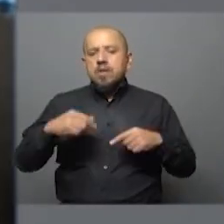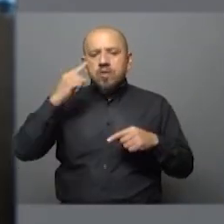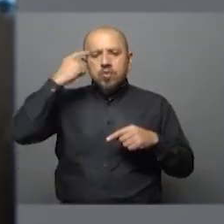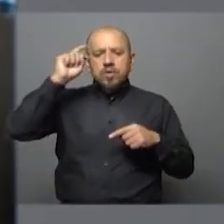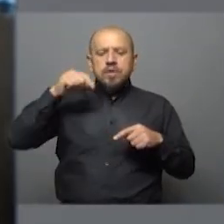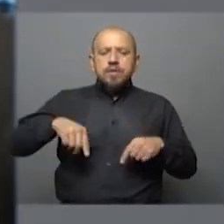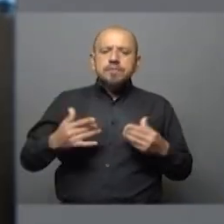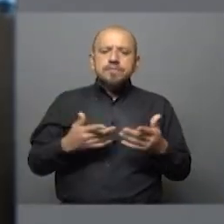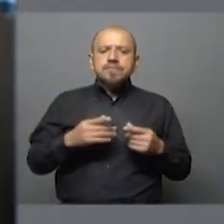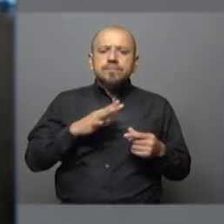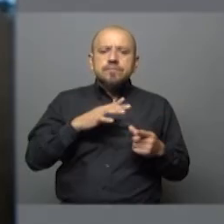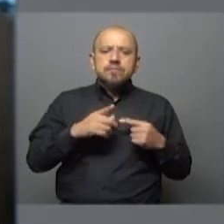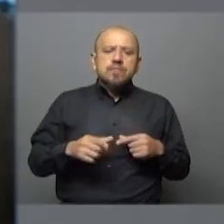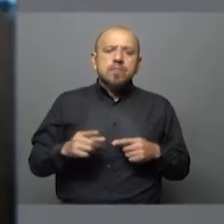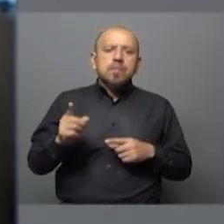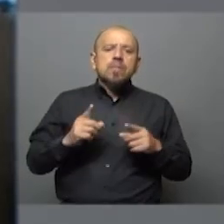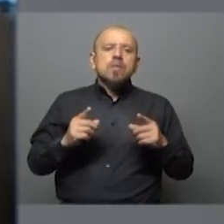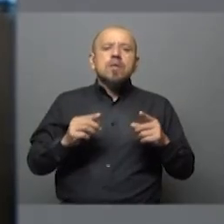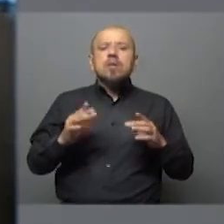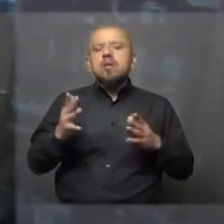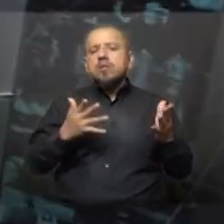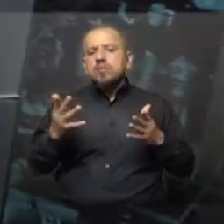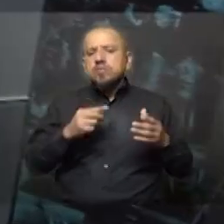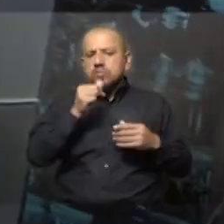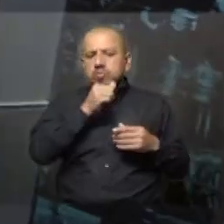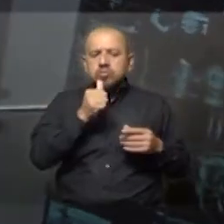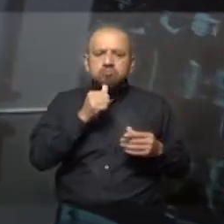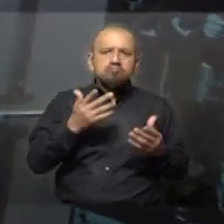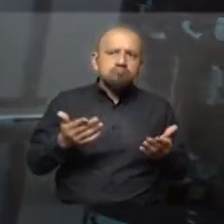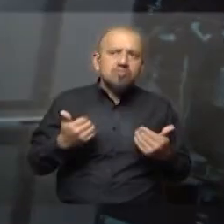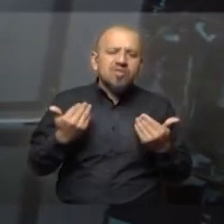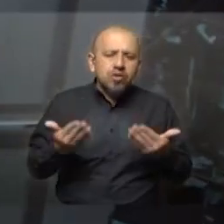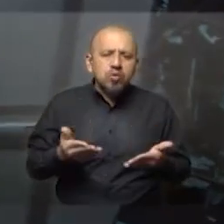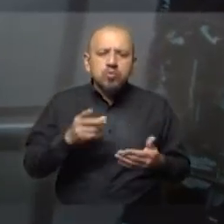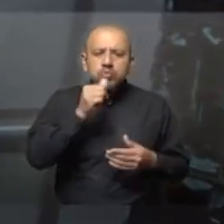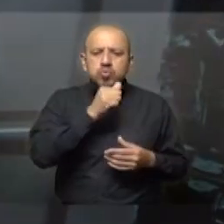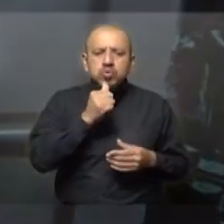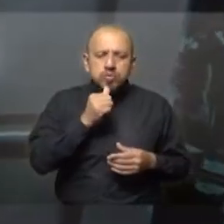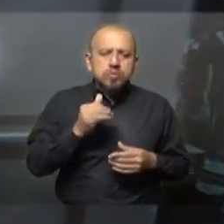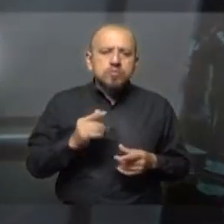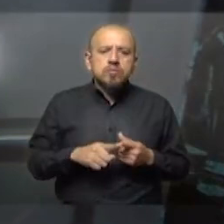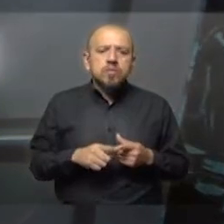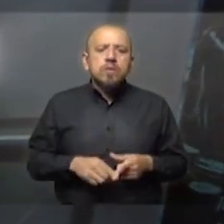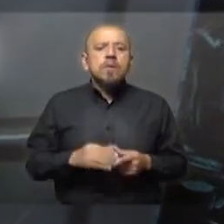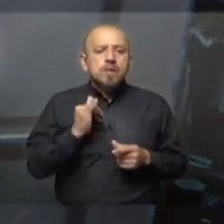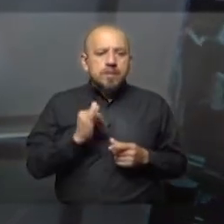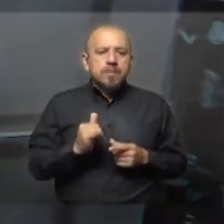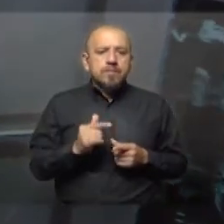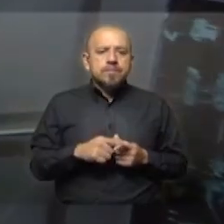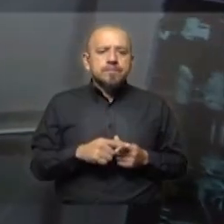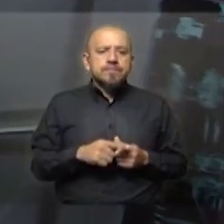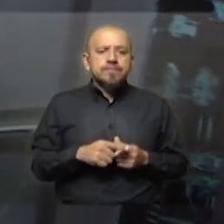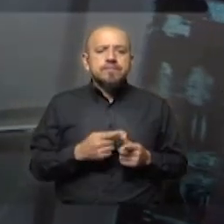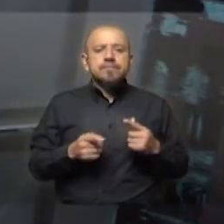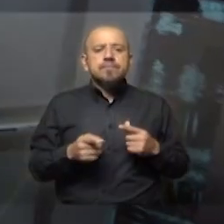con el presente crees que allá no algún camino Sí yo creo que sí que allá no hay un camino y que además el